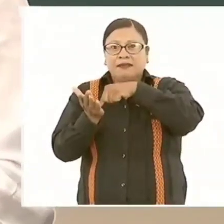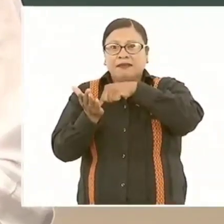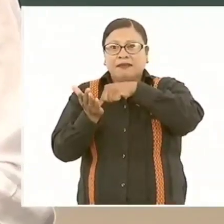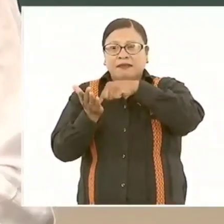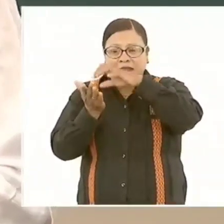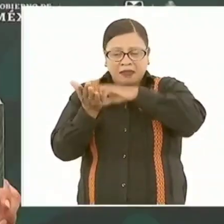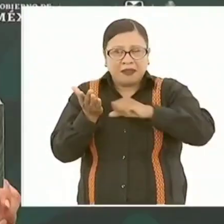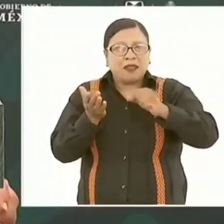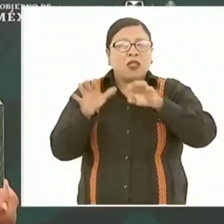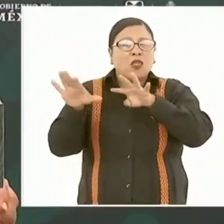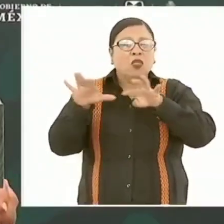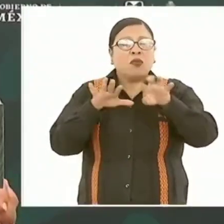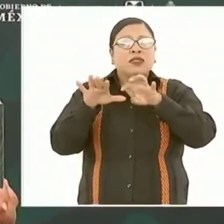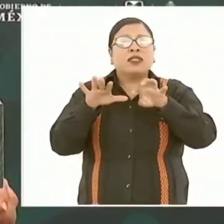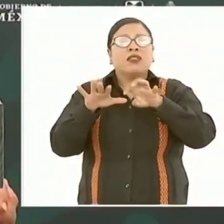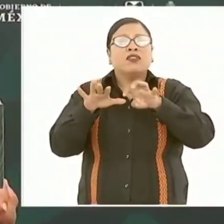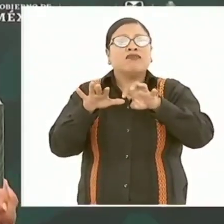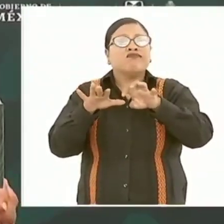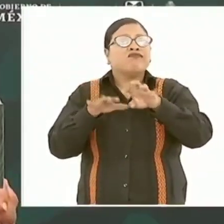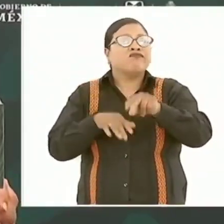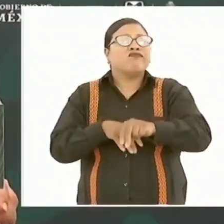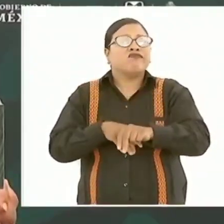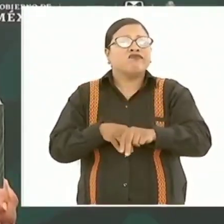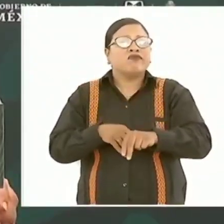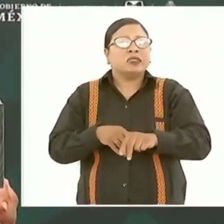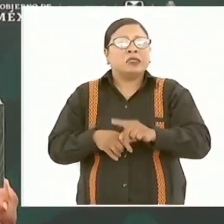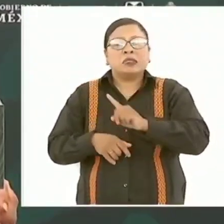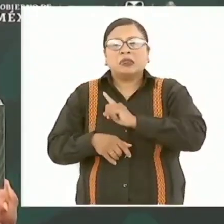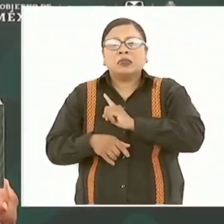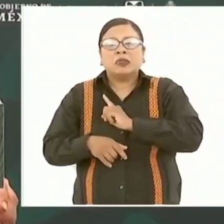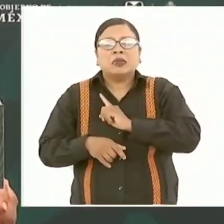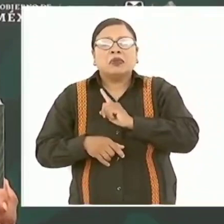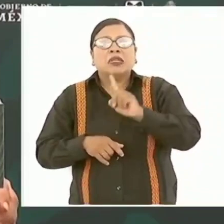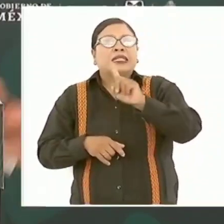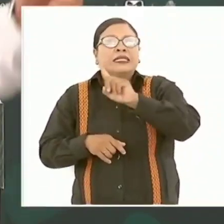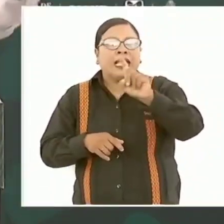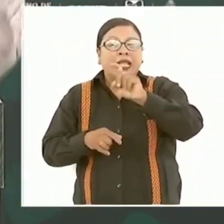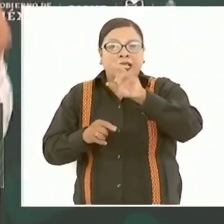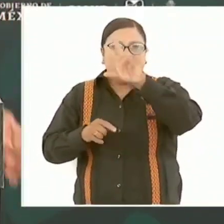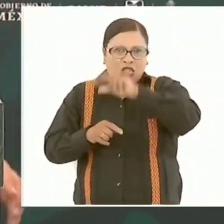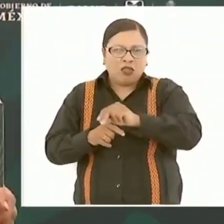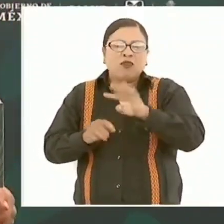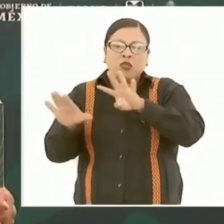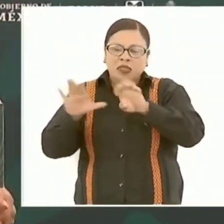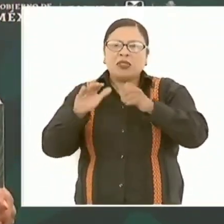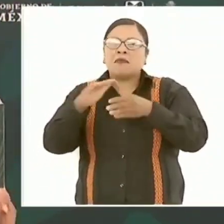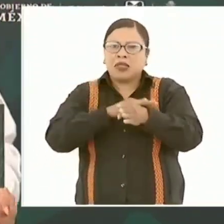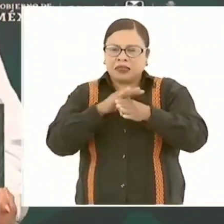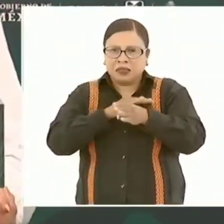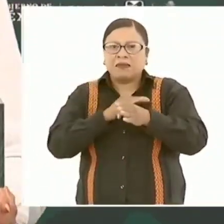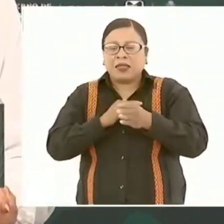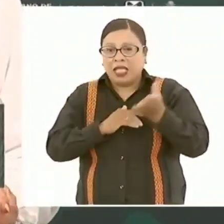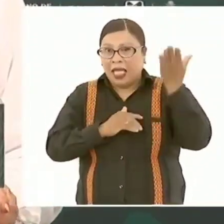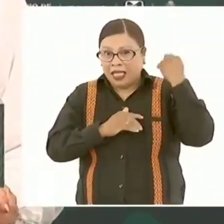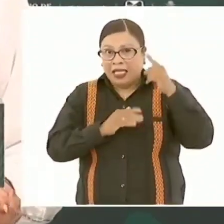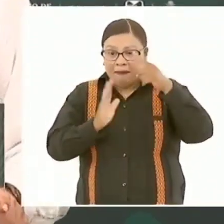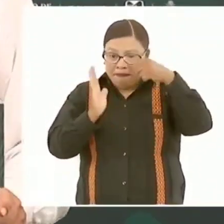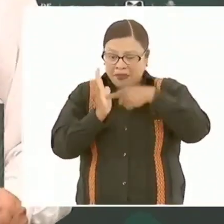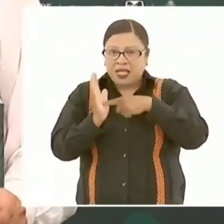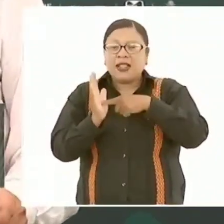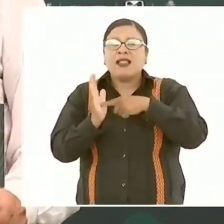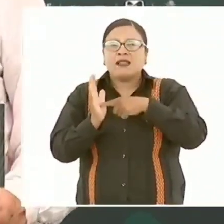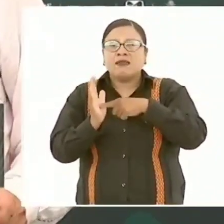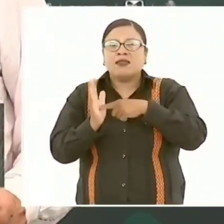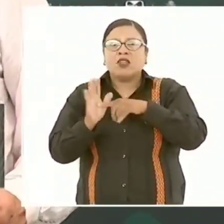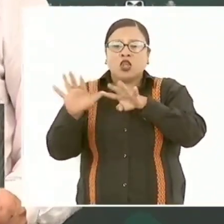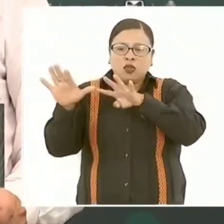entrábamos 900, solo eran rechazados 100. En los últimos tiempos, de cada 1,000